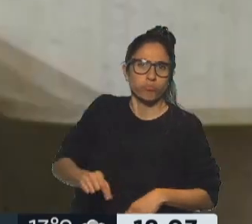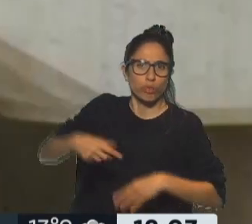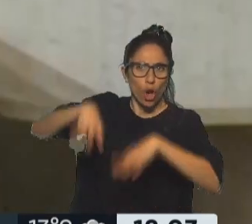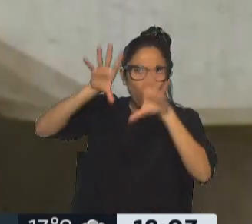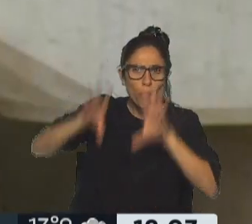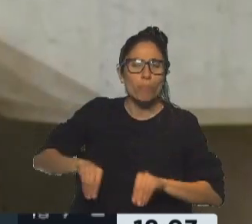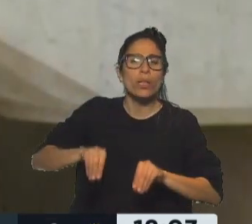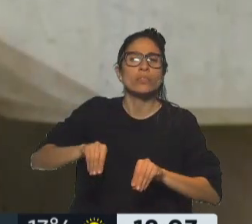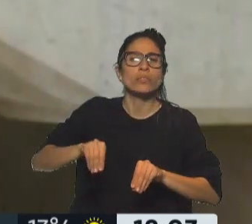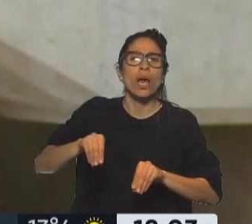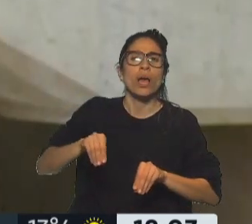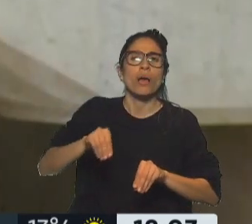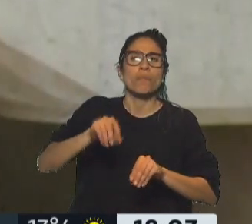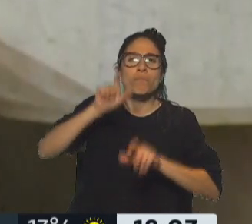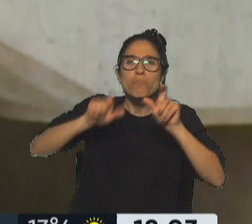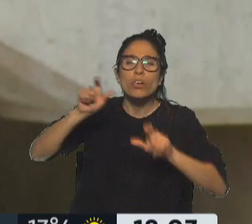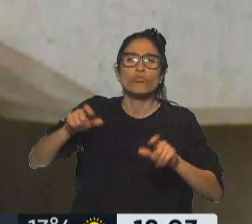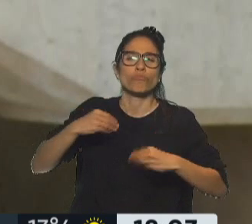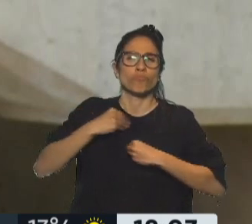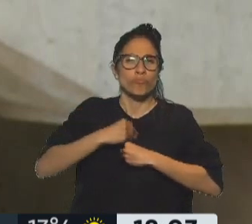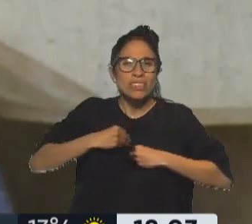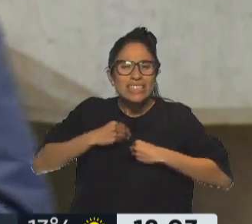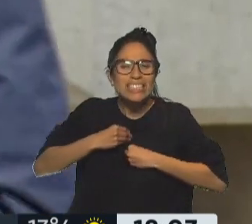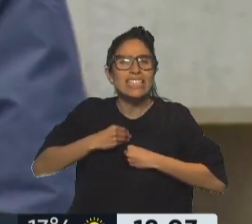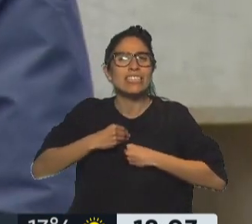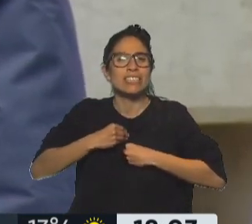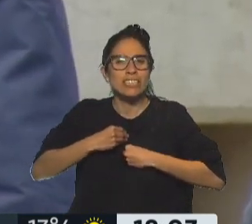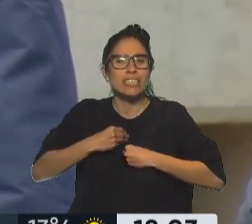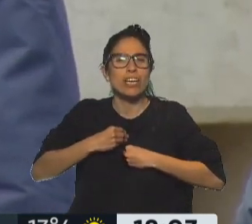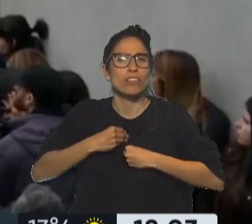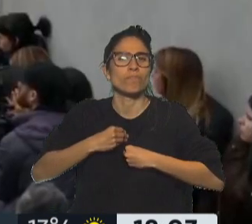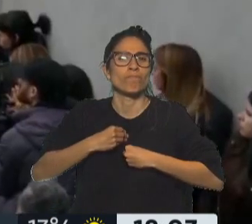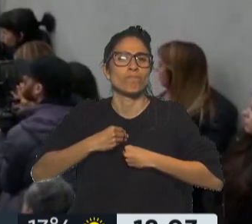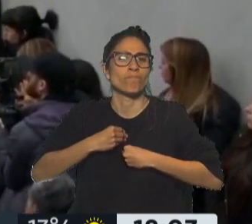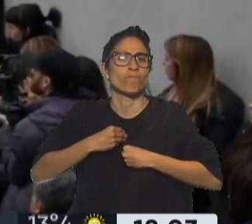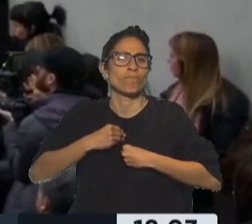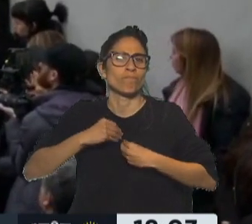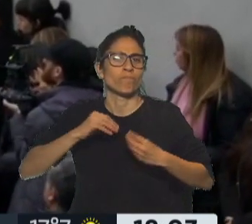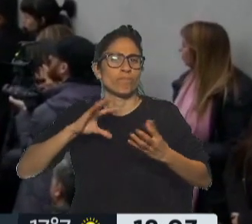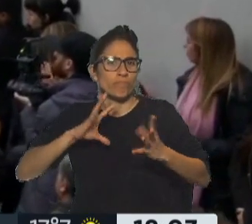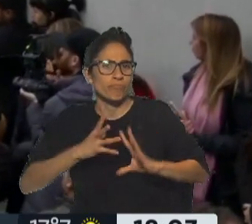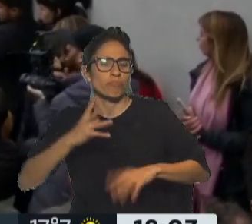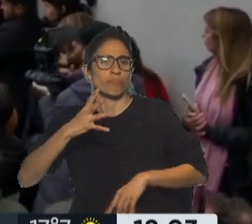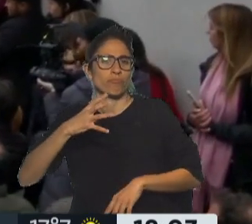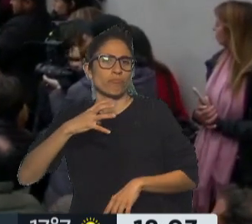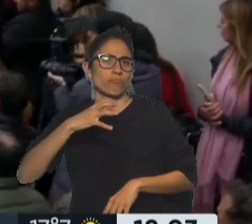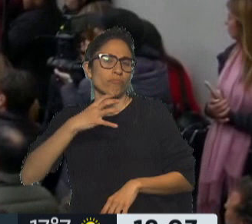sienten la frustración de que a lo mejor la crisis